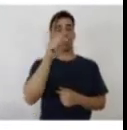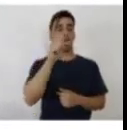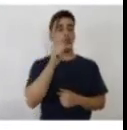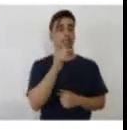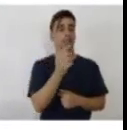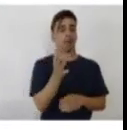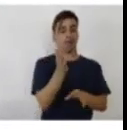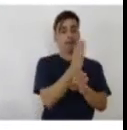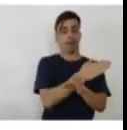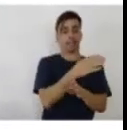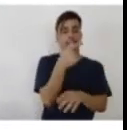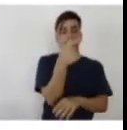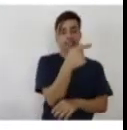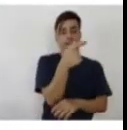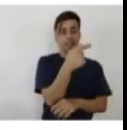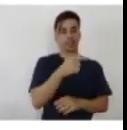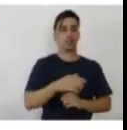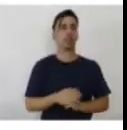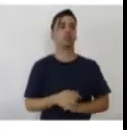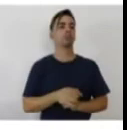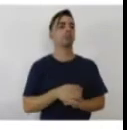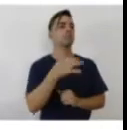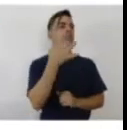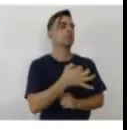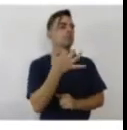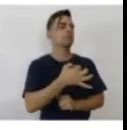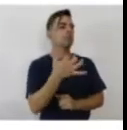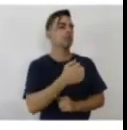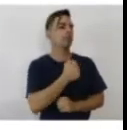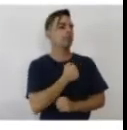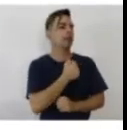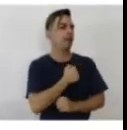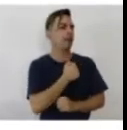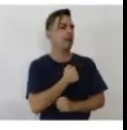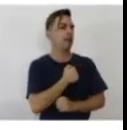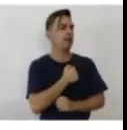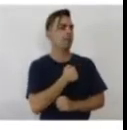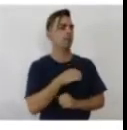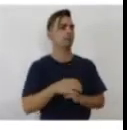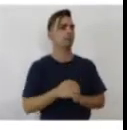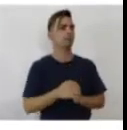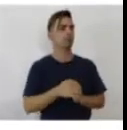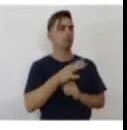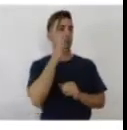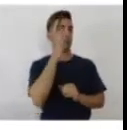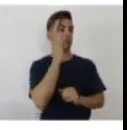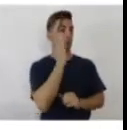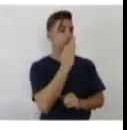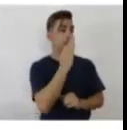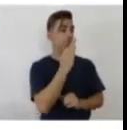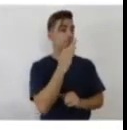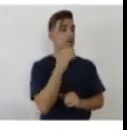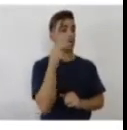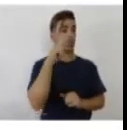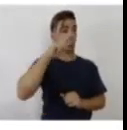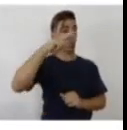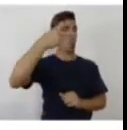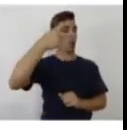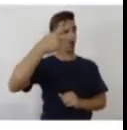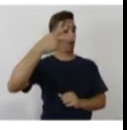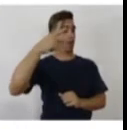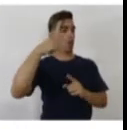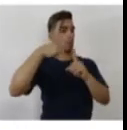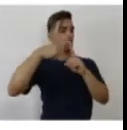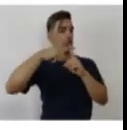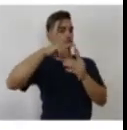como coeficiente un valor negativo y siempre tratamos de expresar ese término